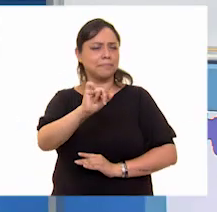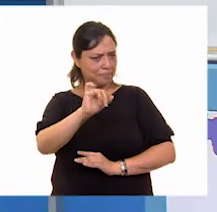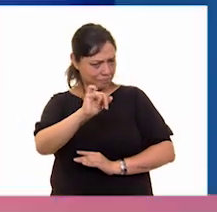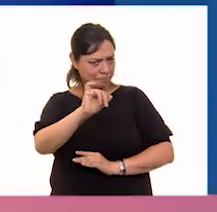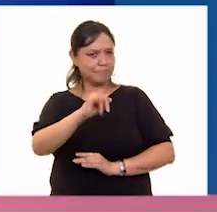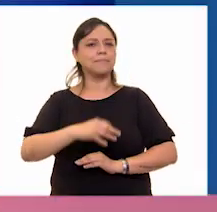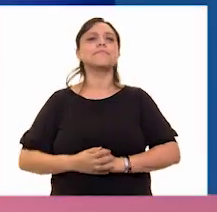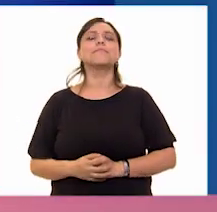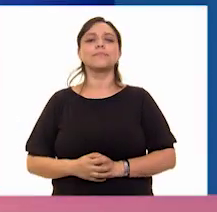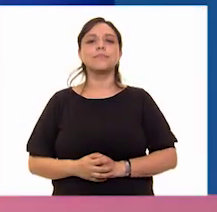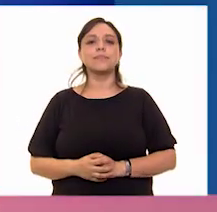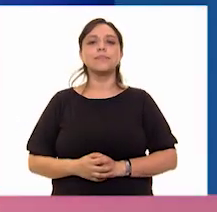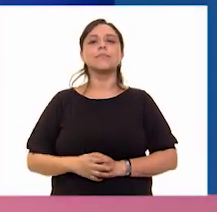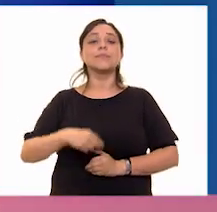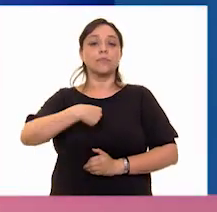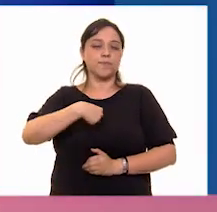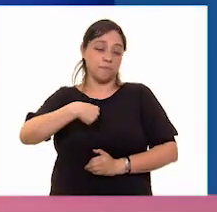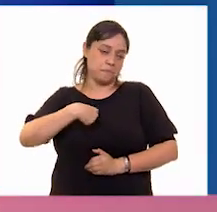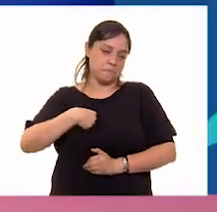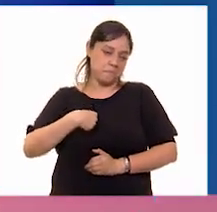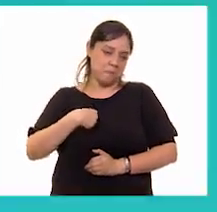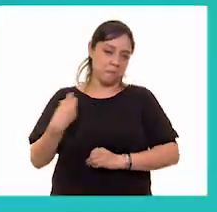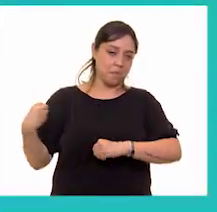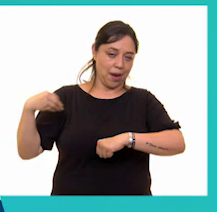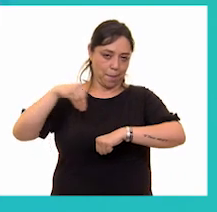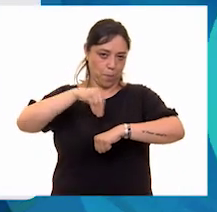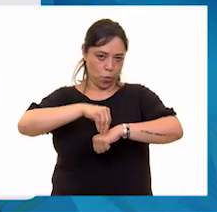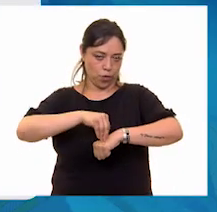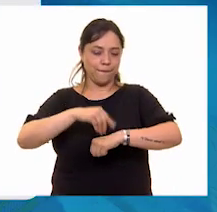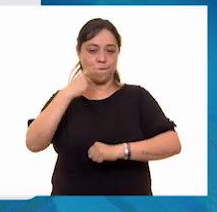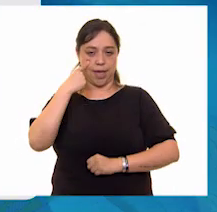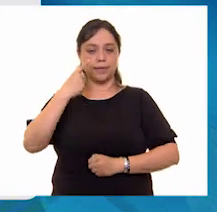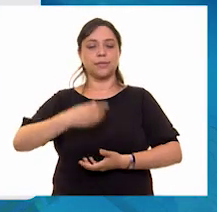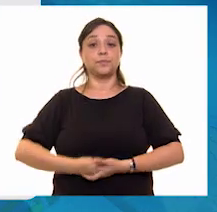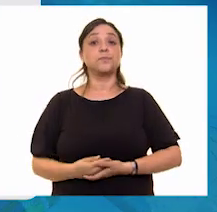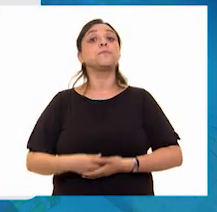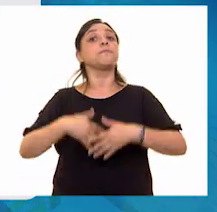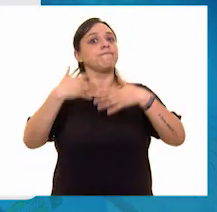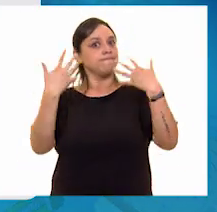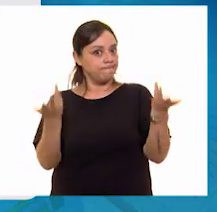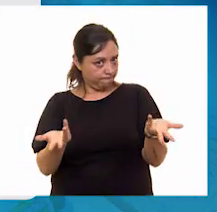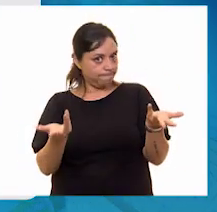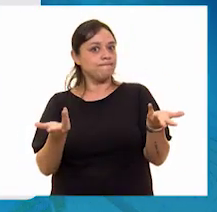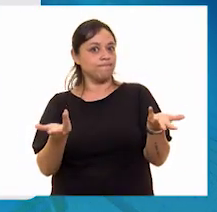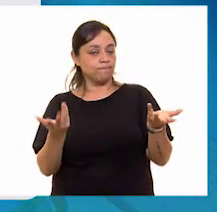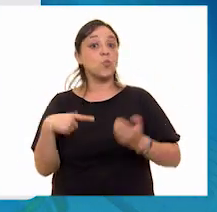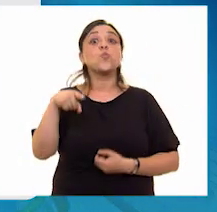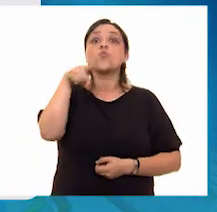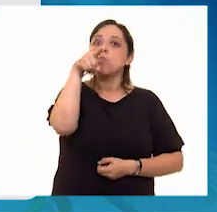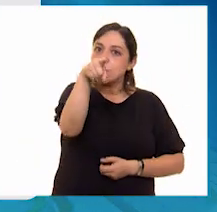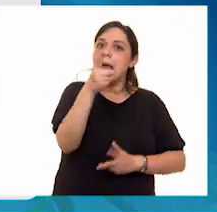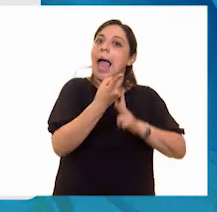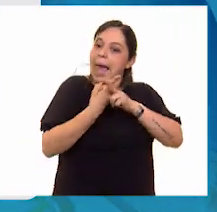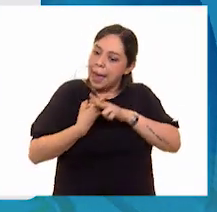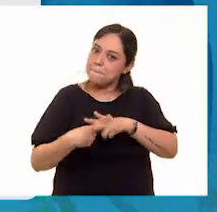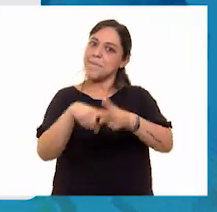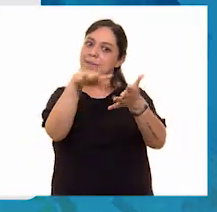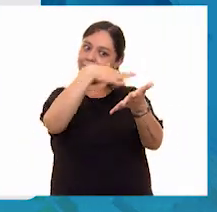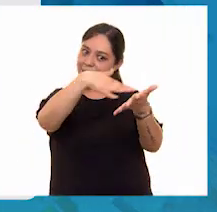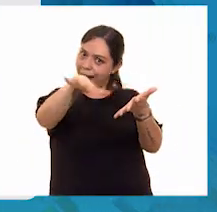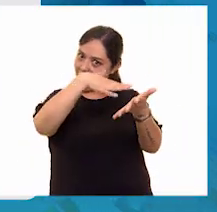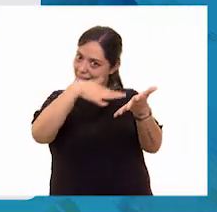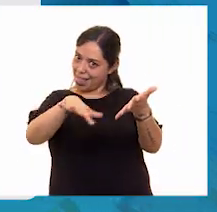adelante. Bueno, yo terminaría así. Así que no se diga más y comencemos a leer